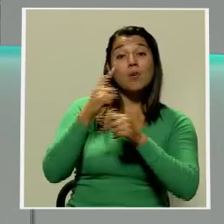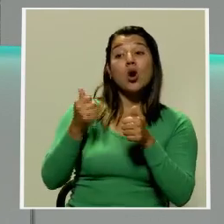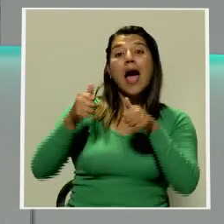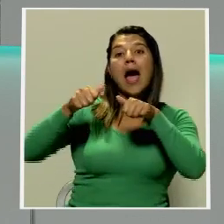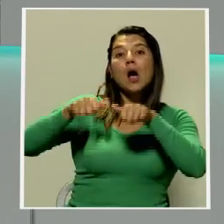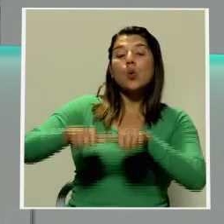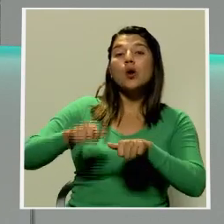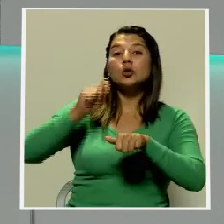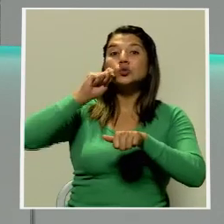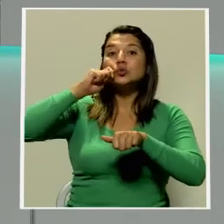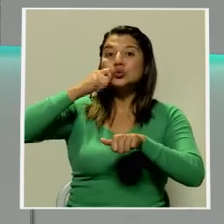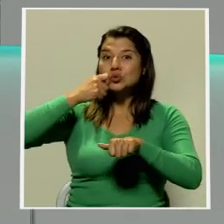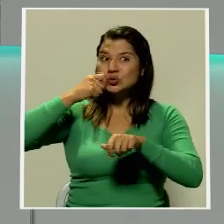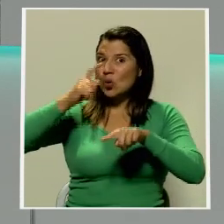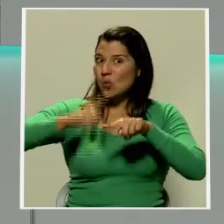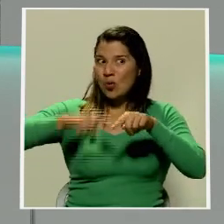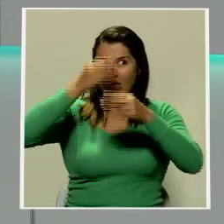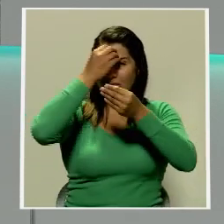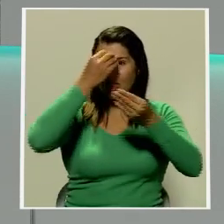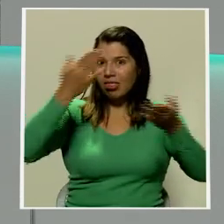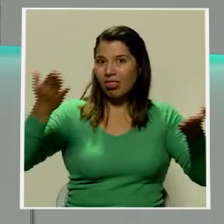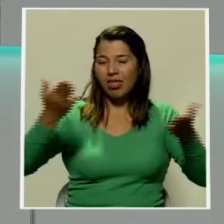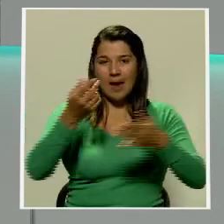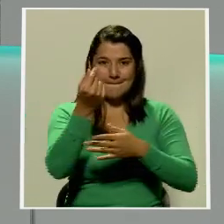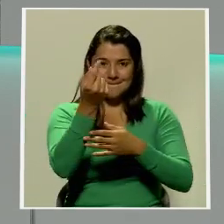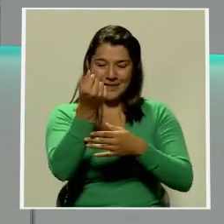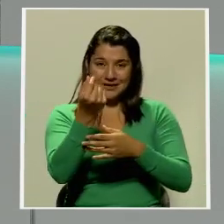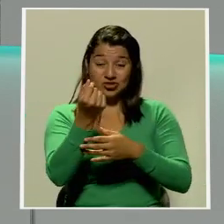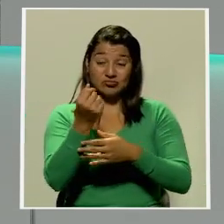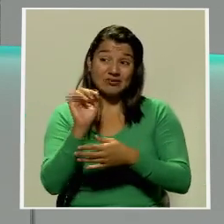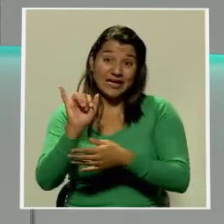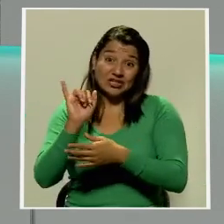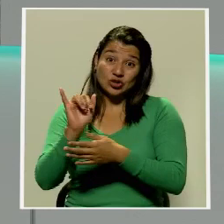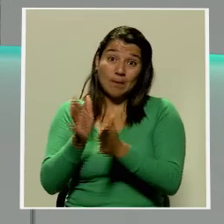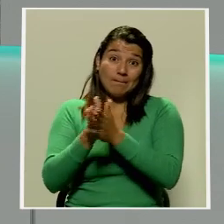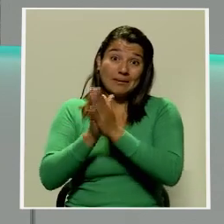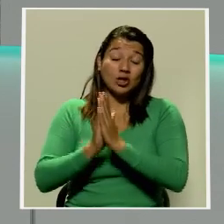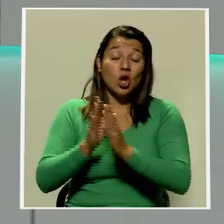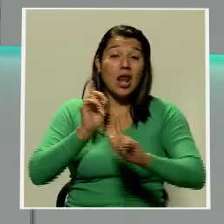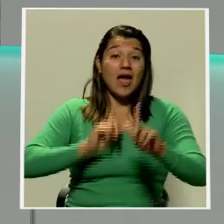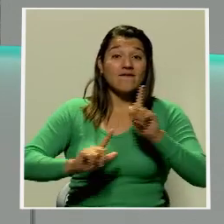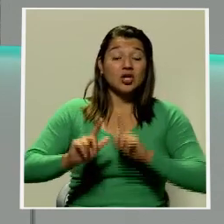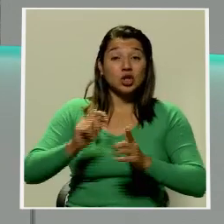de confidencialidad que les impuso el laboratorio Pfizer.